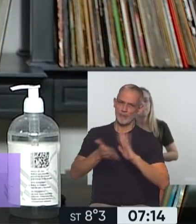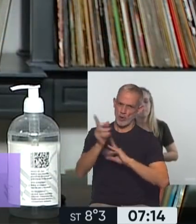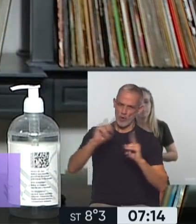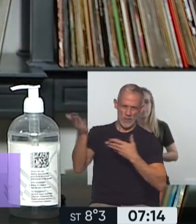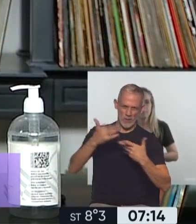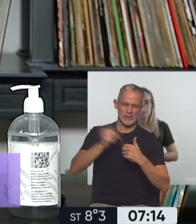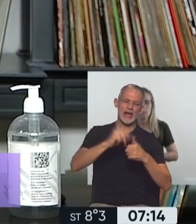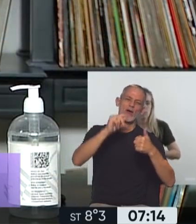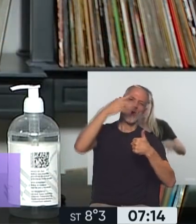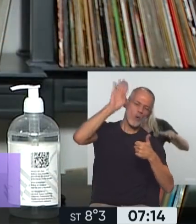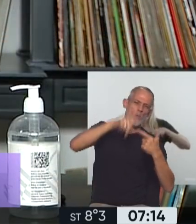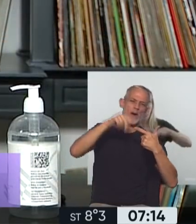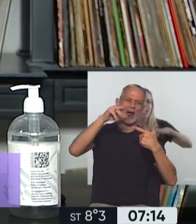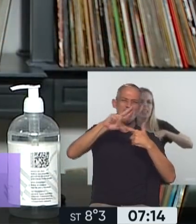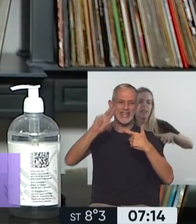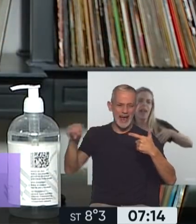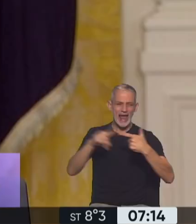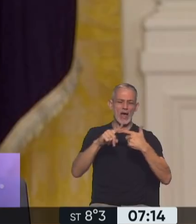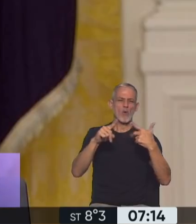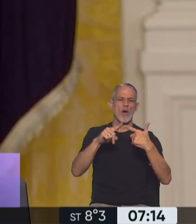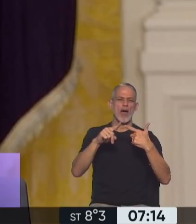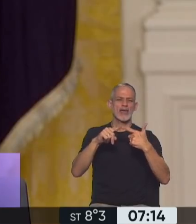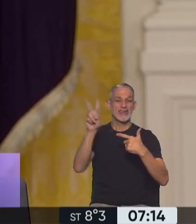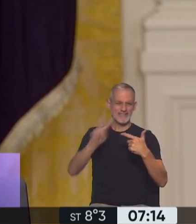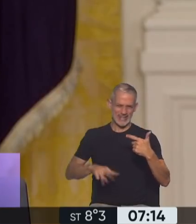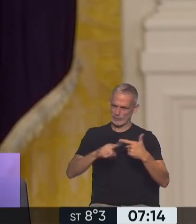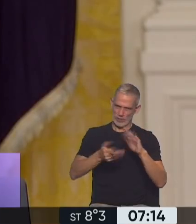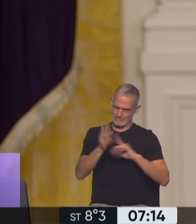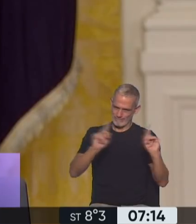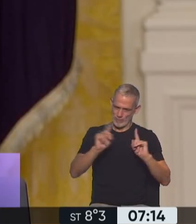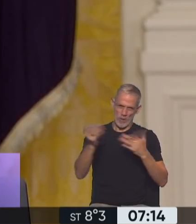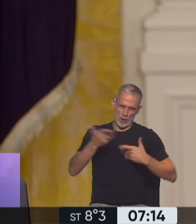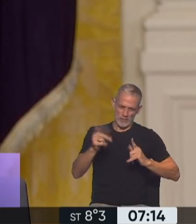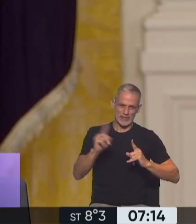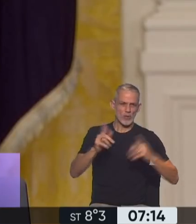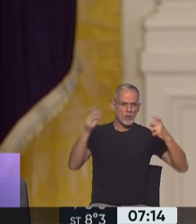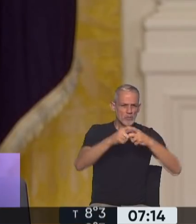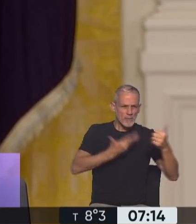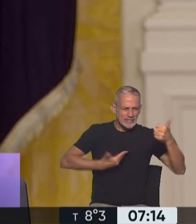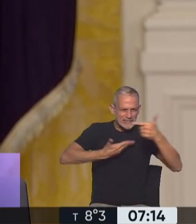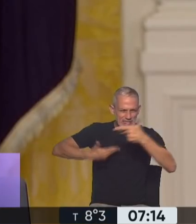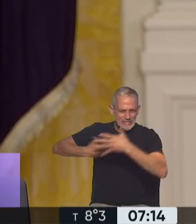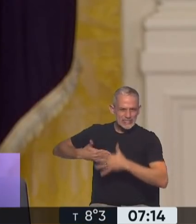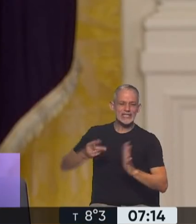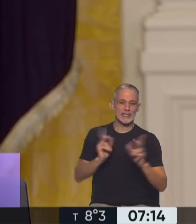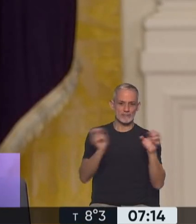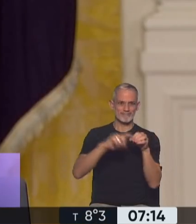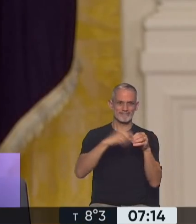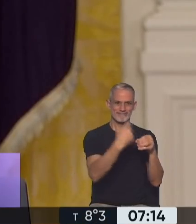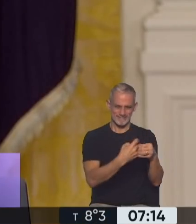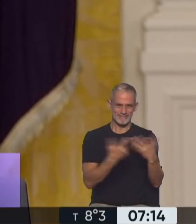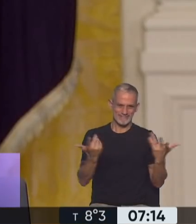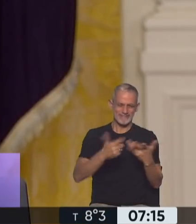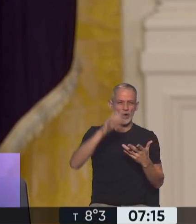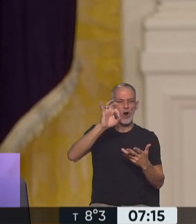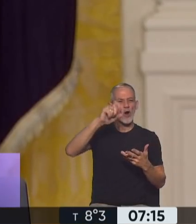Cuba, Nicaragua y Venezuela. La Cumbre de las Américas reúne a los presidentes de los estados miembros de la Organización